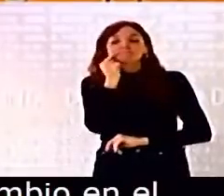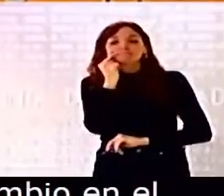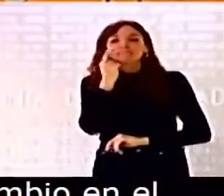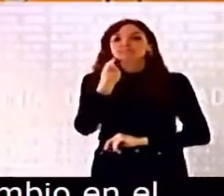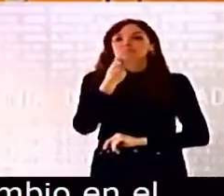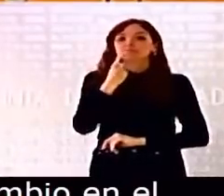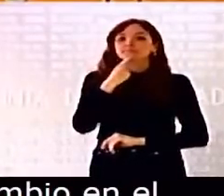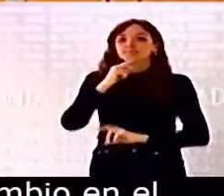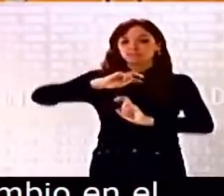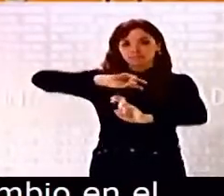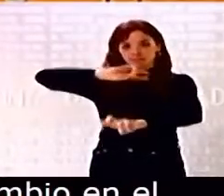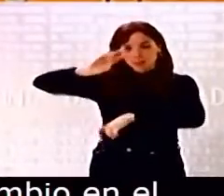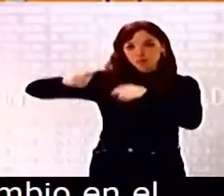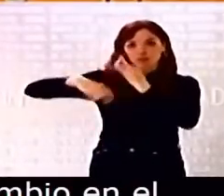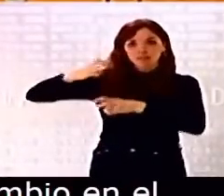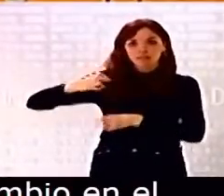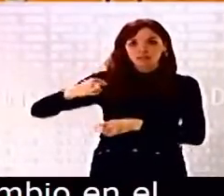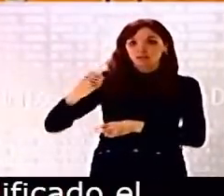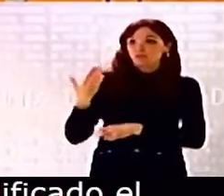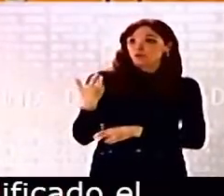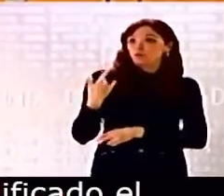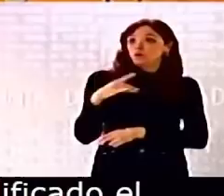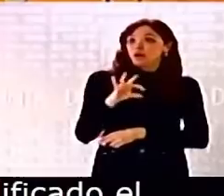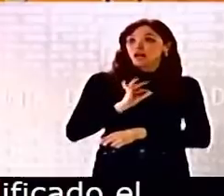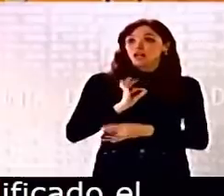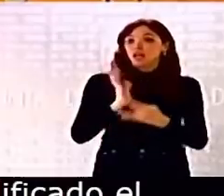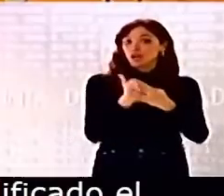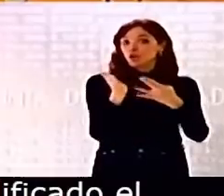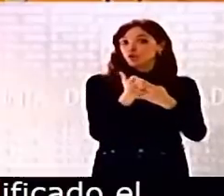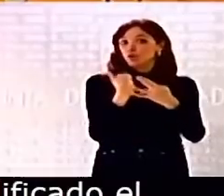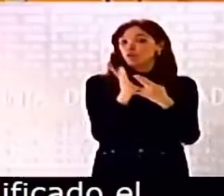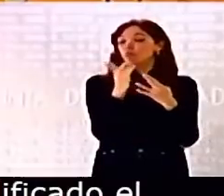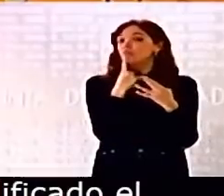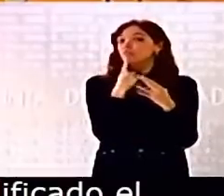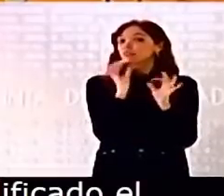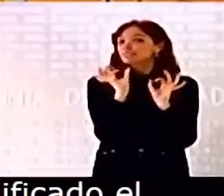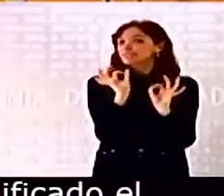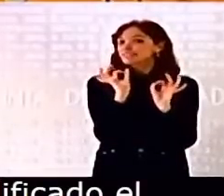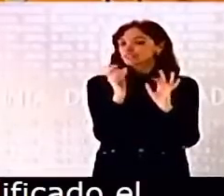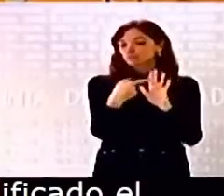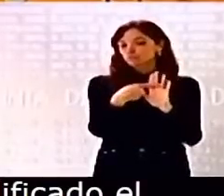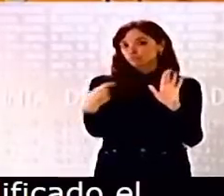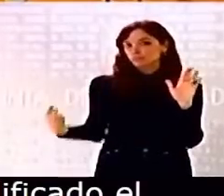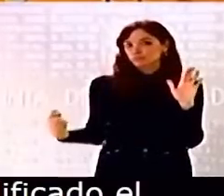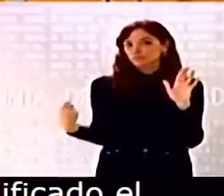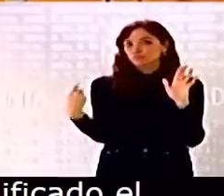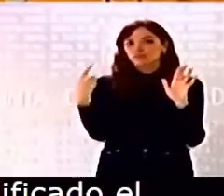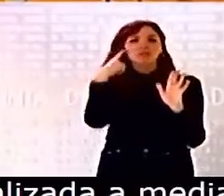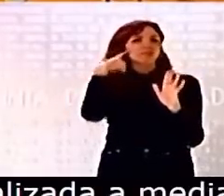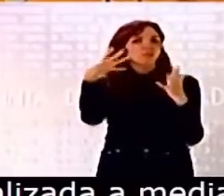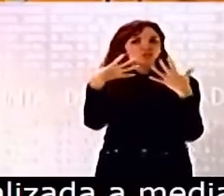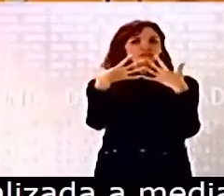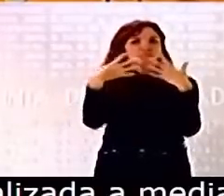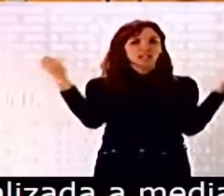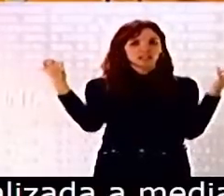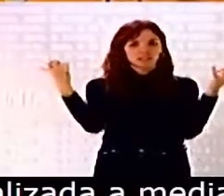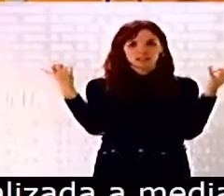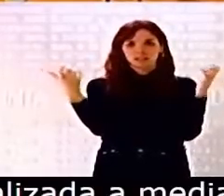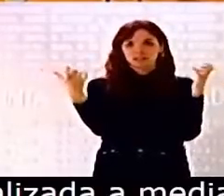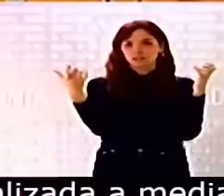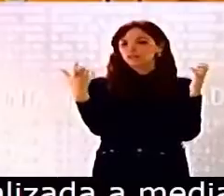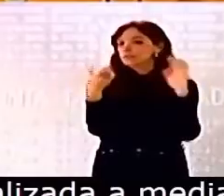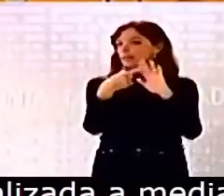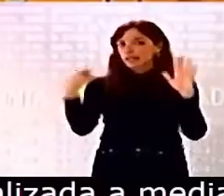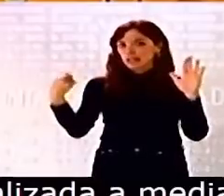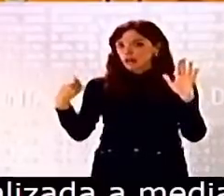la actualización realizada a mediados de enero, se elimina en concreto esa famosa frase de en función